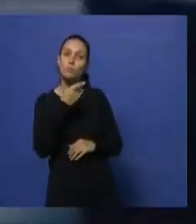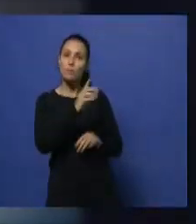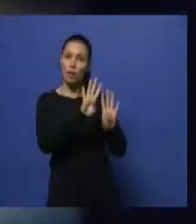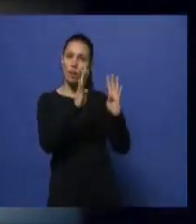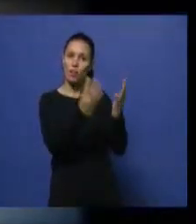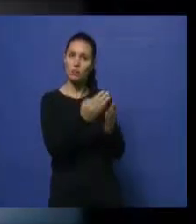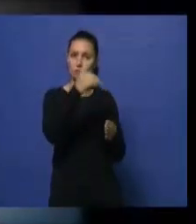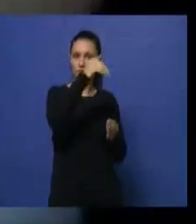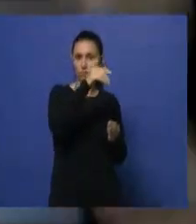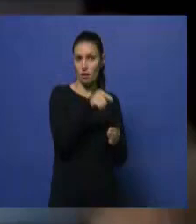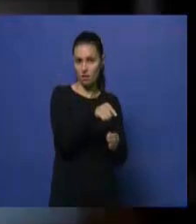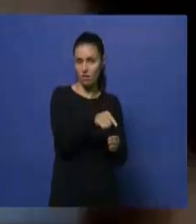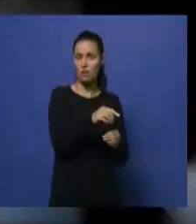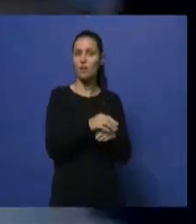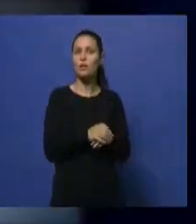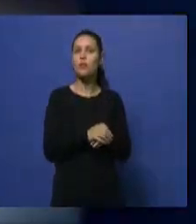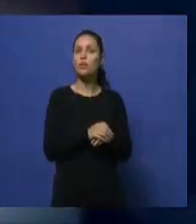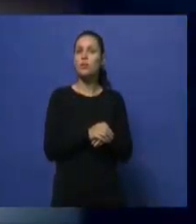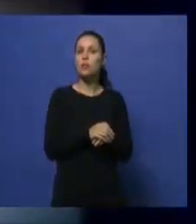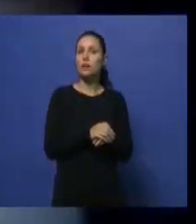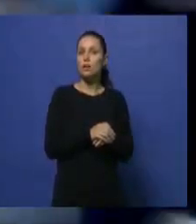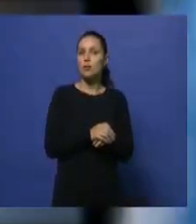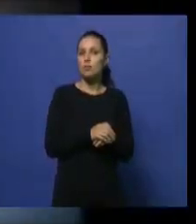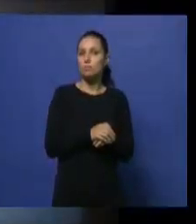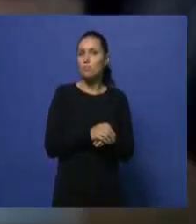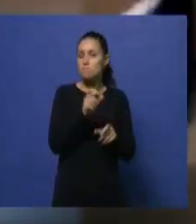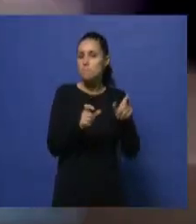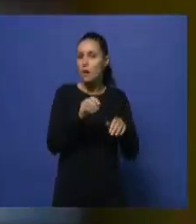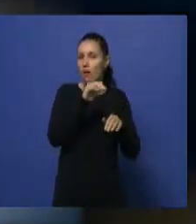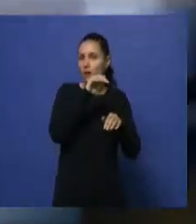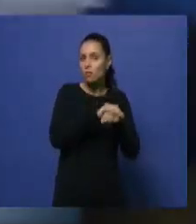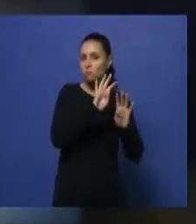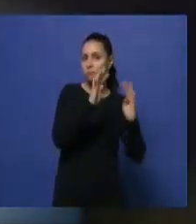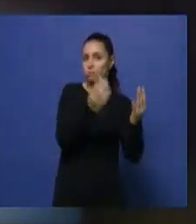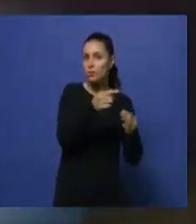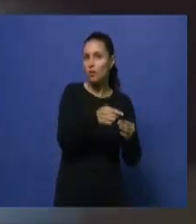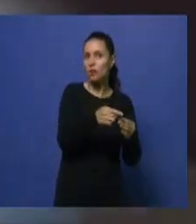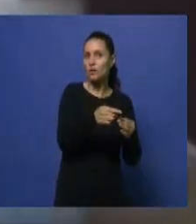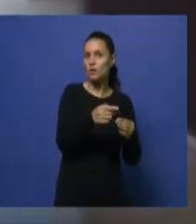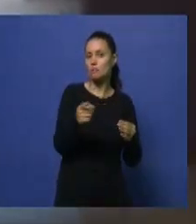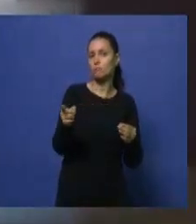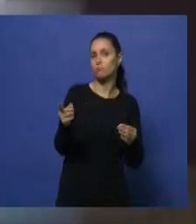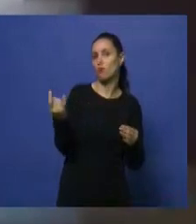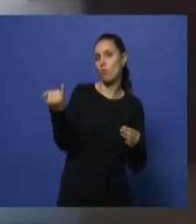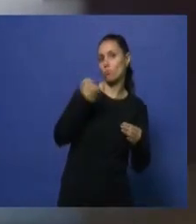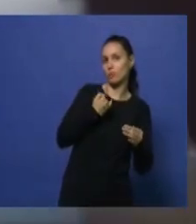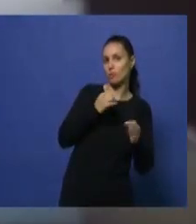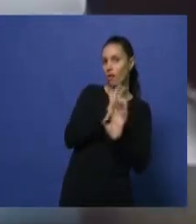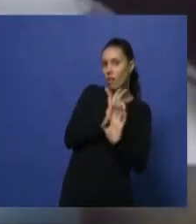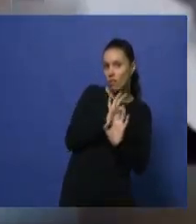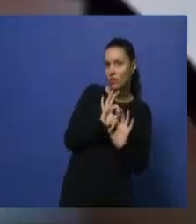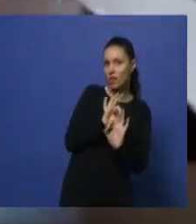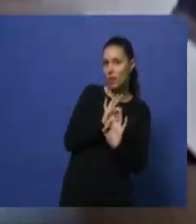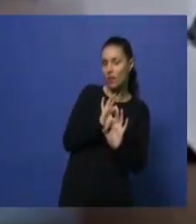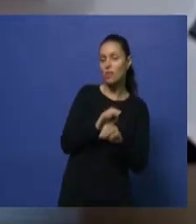estábamos grado por lo que el lado del estado que nunca nos avisó si se suspendía el partido cuando eran las 5 de la tarde era todo